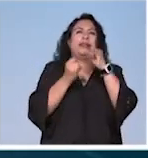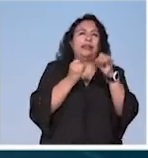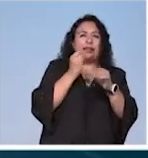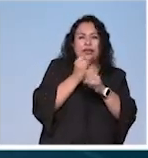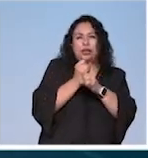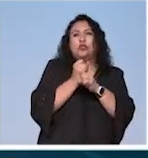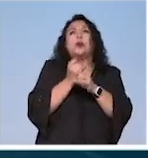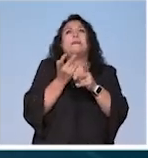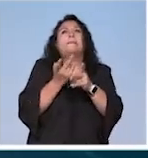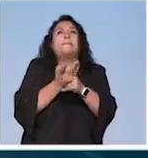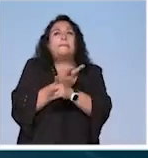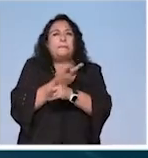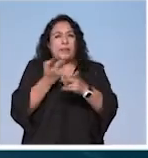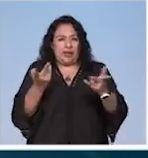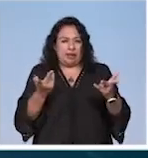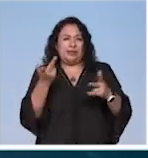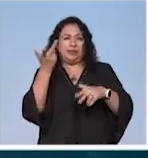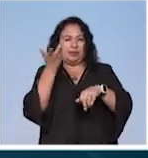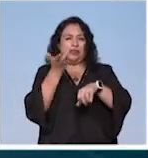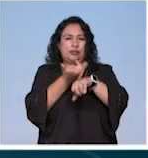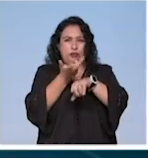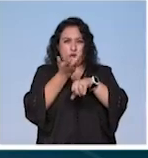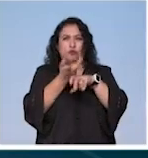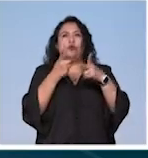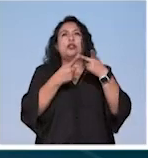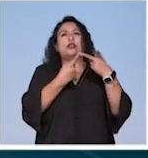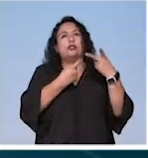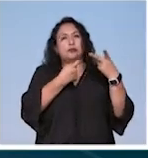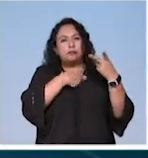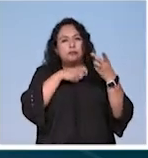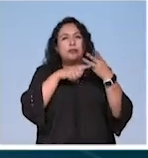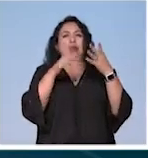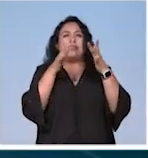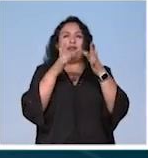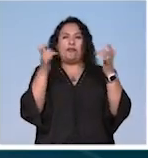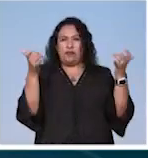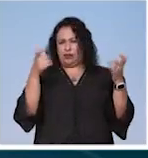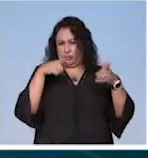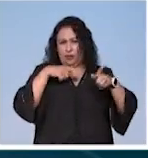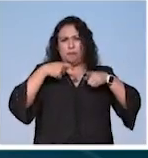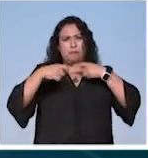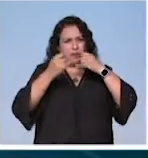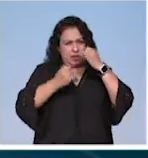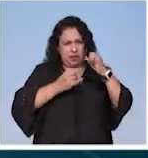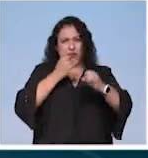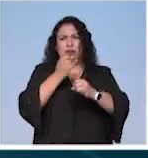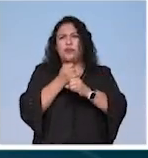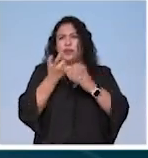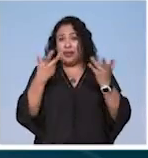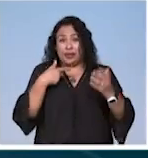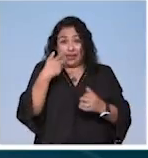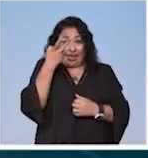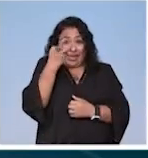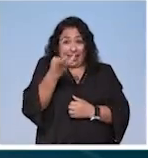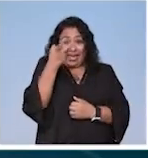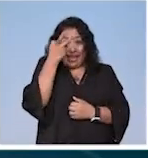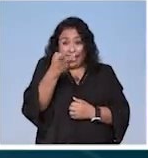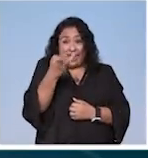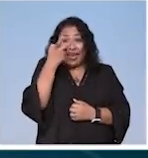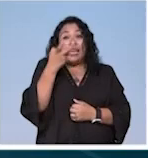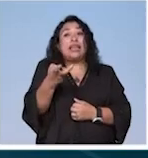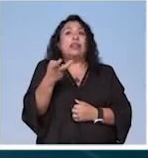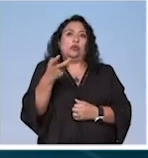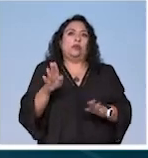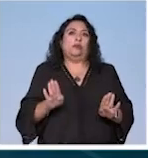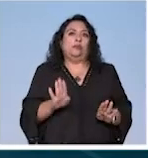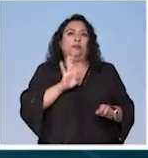internacional, lo que está ocurriendo en Estados Unidos, en España, en Francia, de la plástica internacional. Y eso es